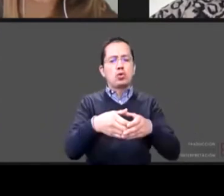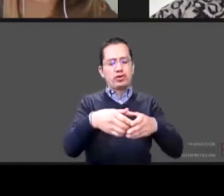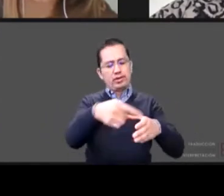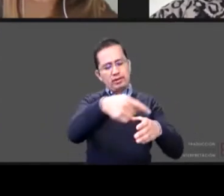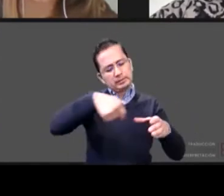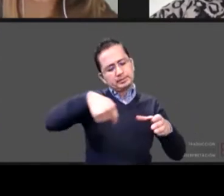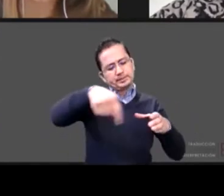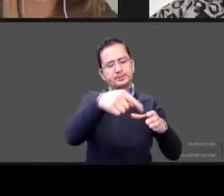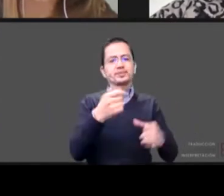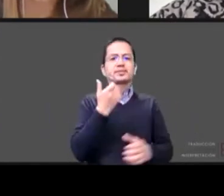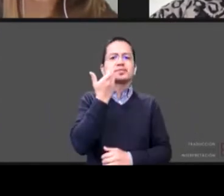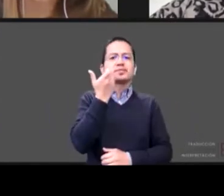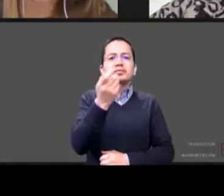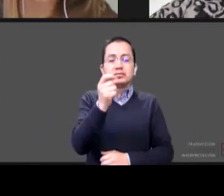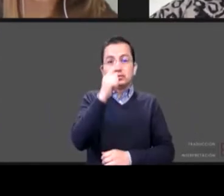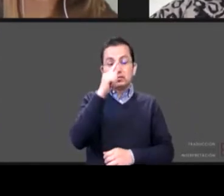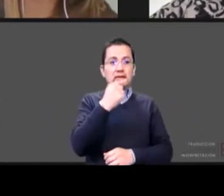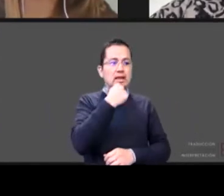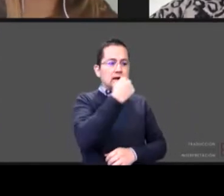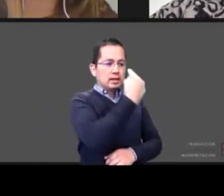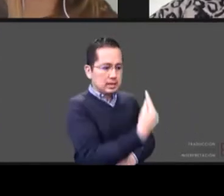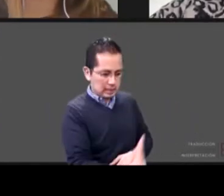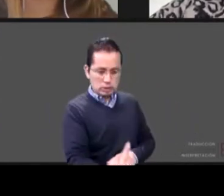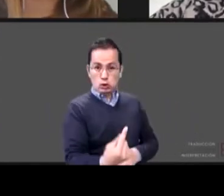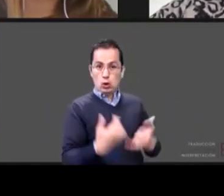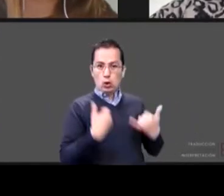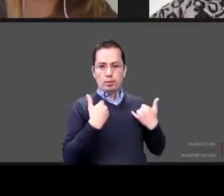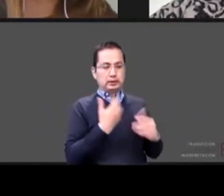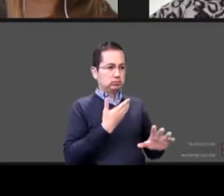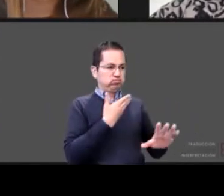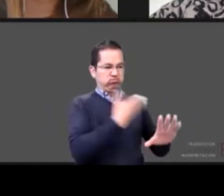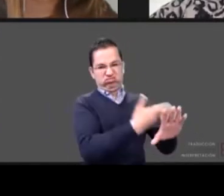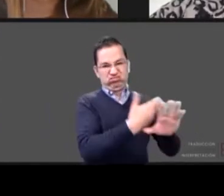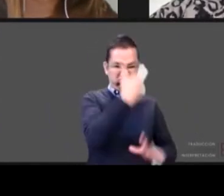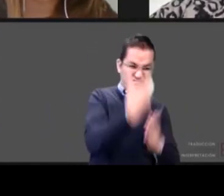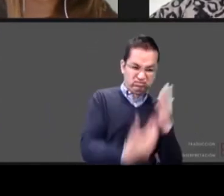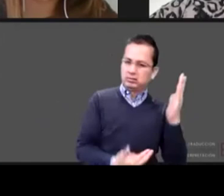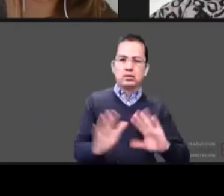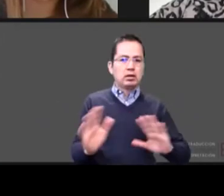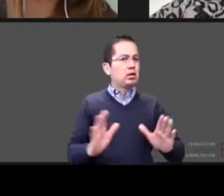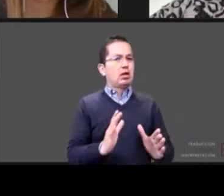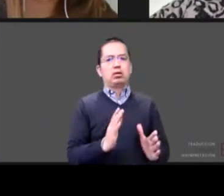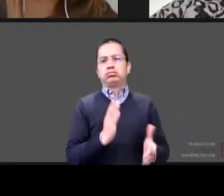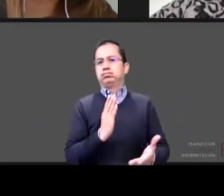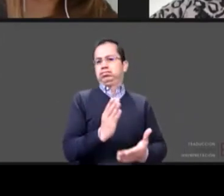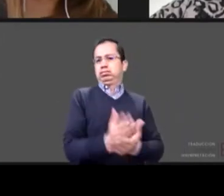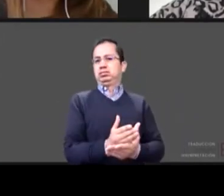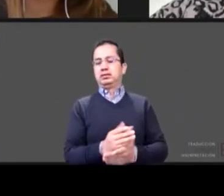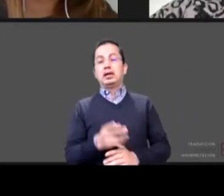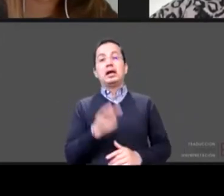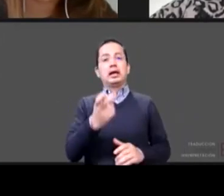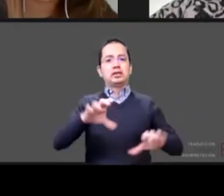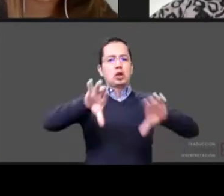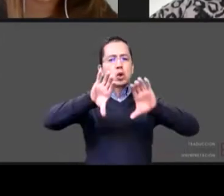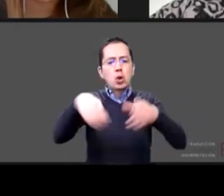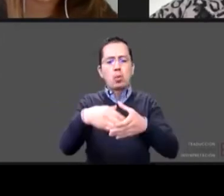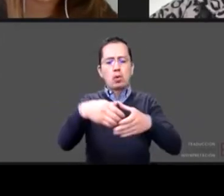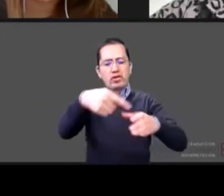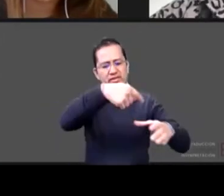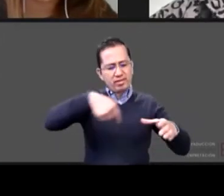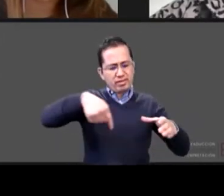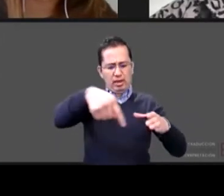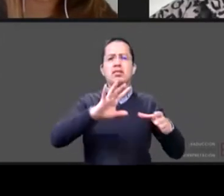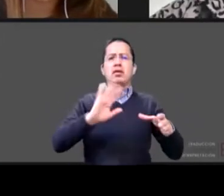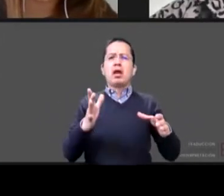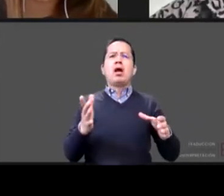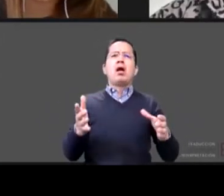la violencia infantil. Esta comunidad de conocimiento y práctica ya cuenta con casi